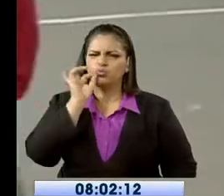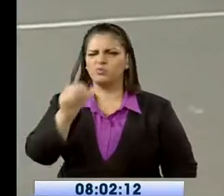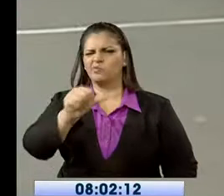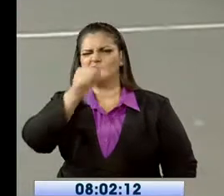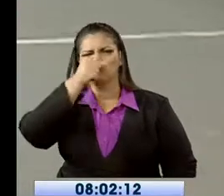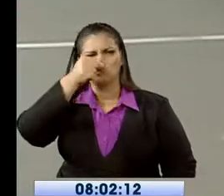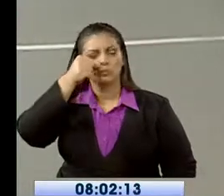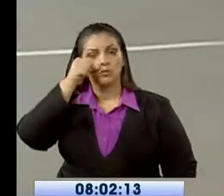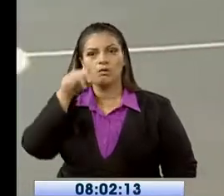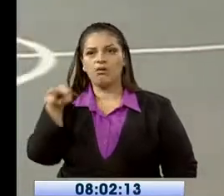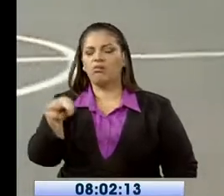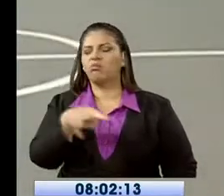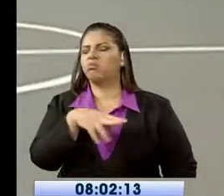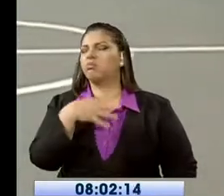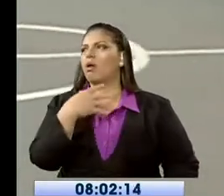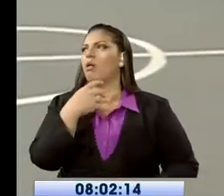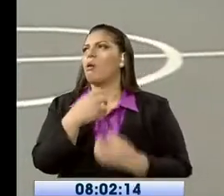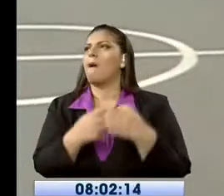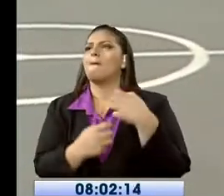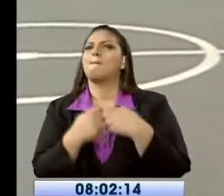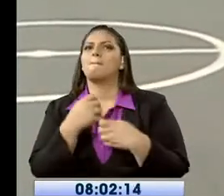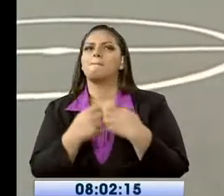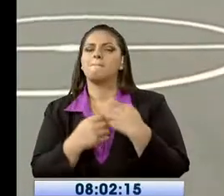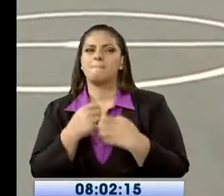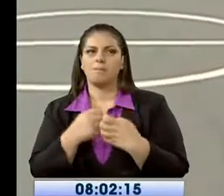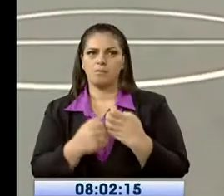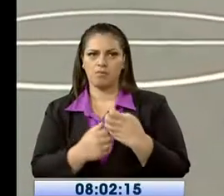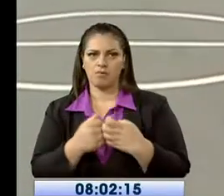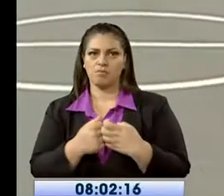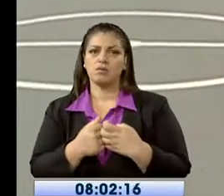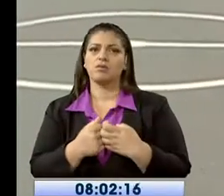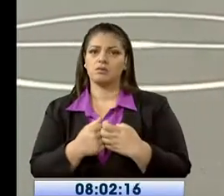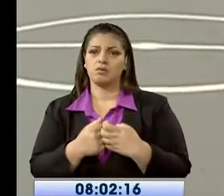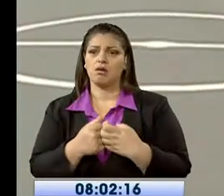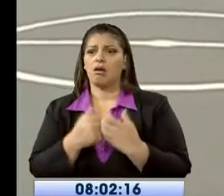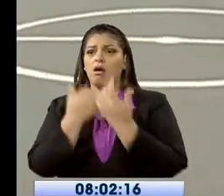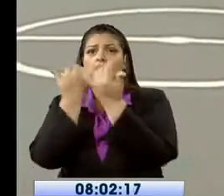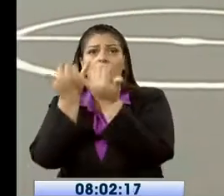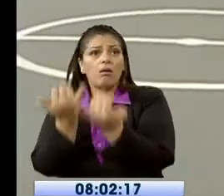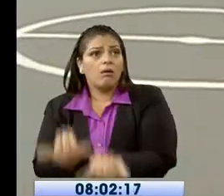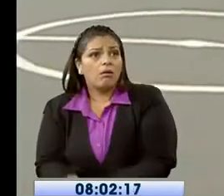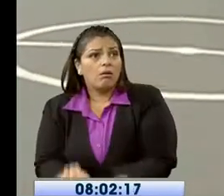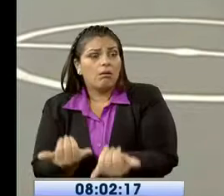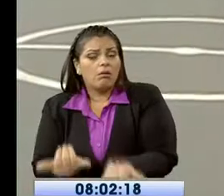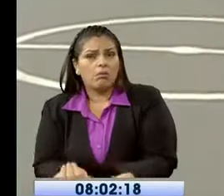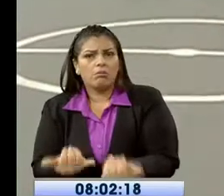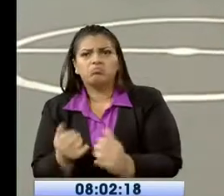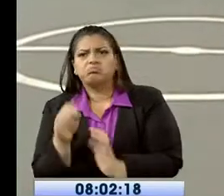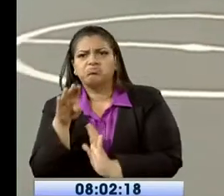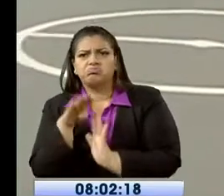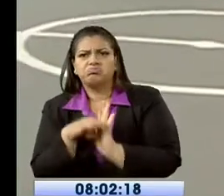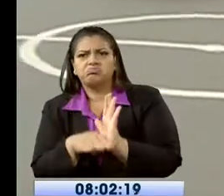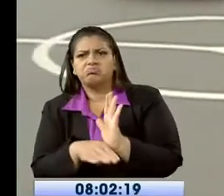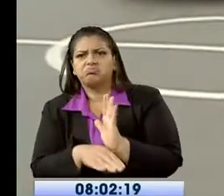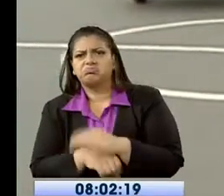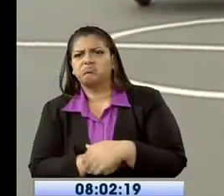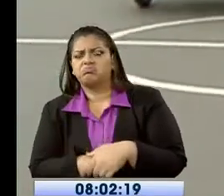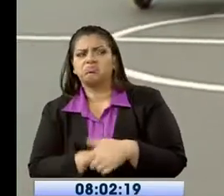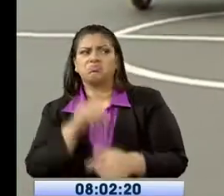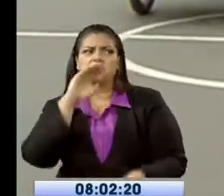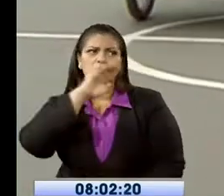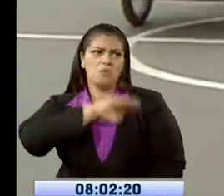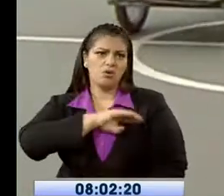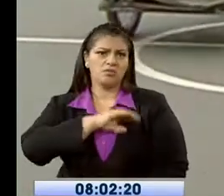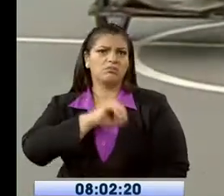esto daba un caos, pero hace 3 meses acá ha menudido bastante de, digamos, de la fumadera, porque parece que la policía sí